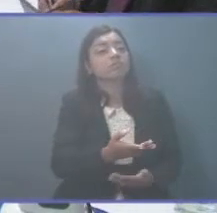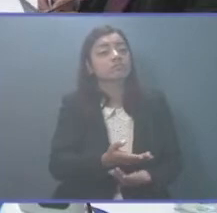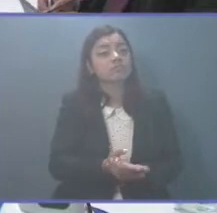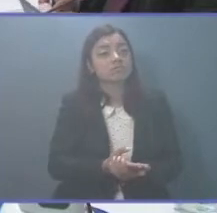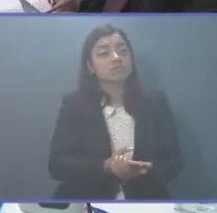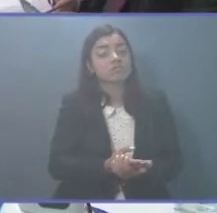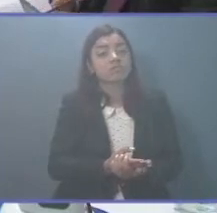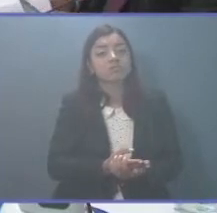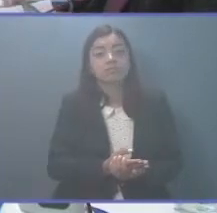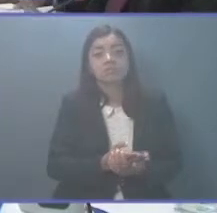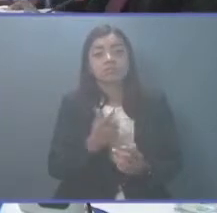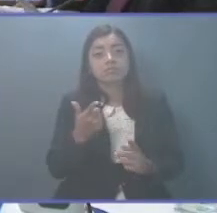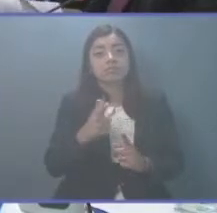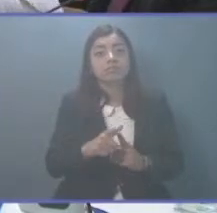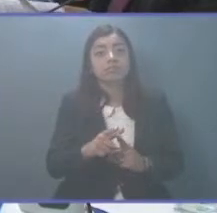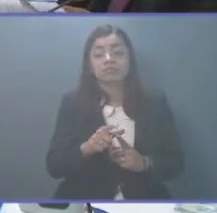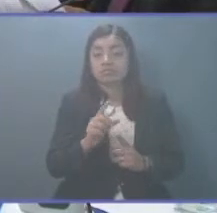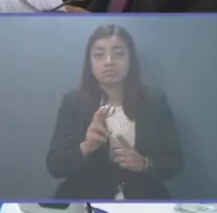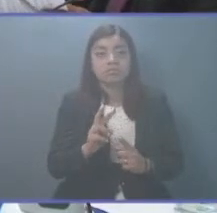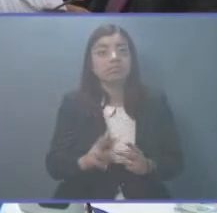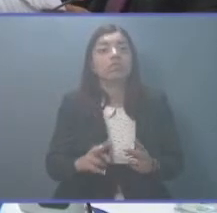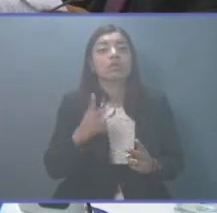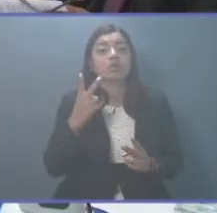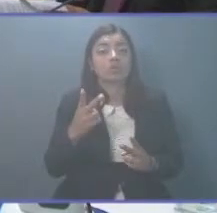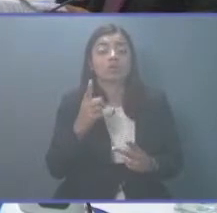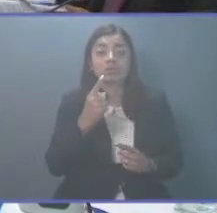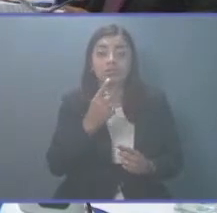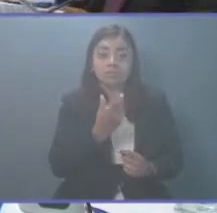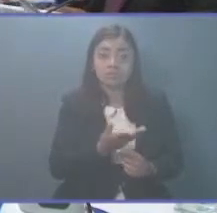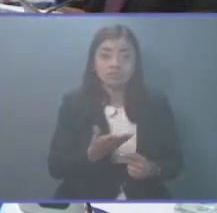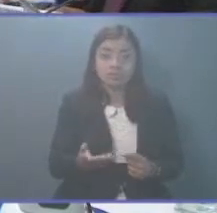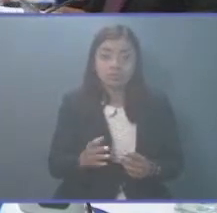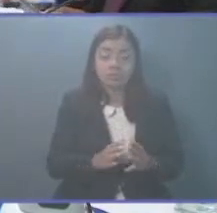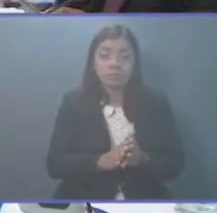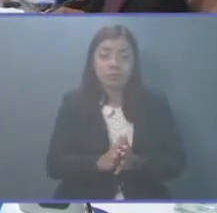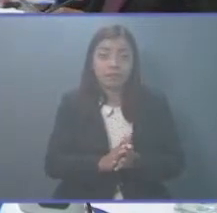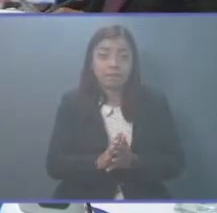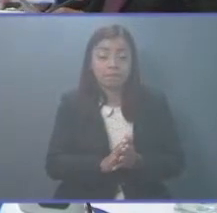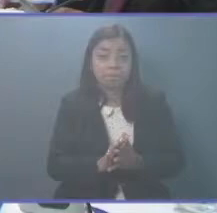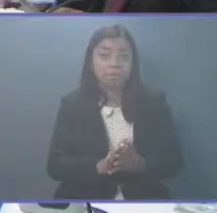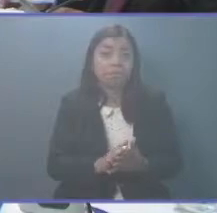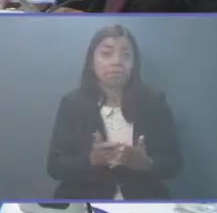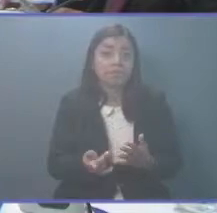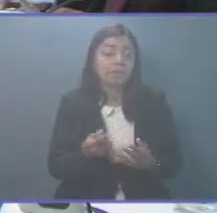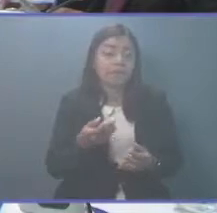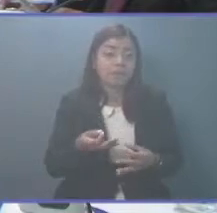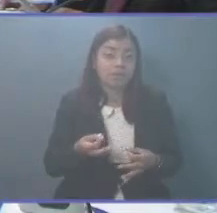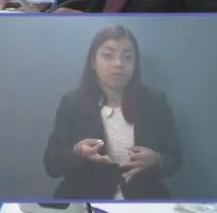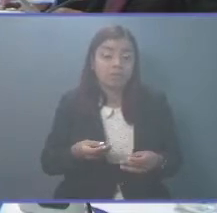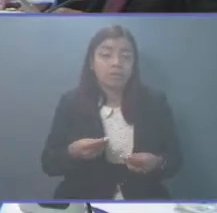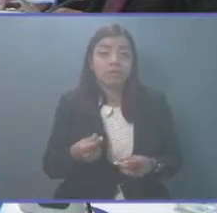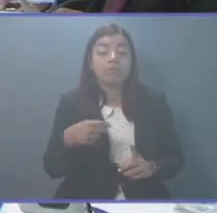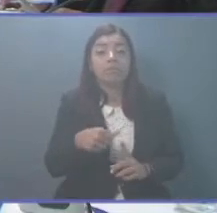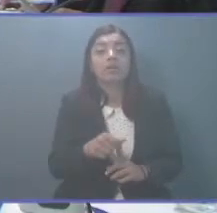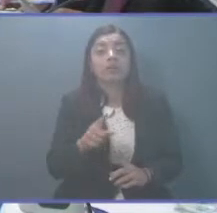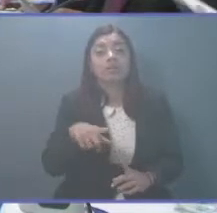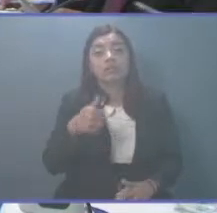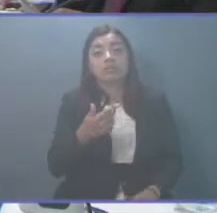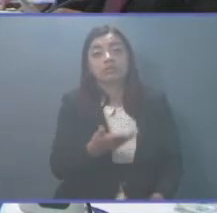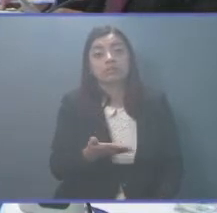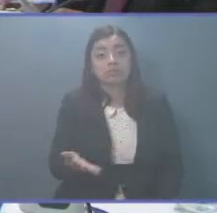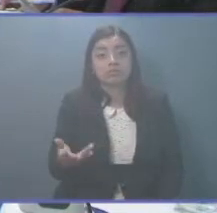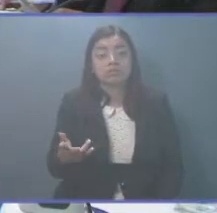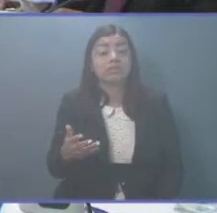no sería un literal, serían dos. Una cosa es el soborno o el intento de pago, sí, y otra cosa sería la